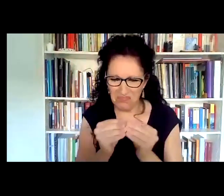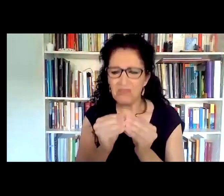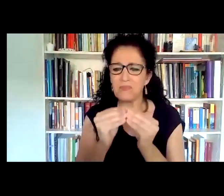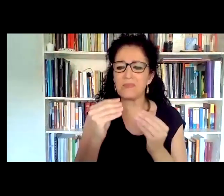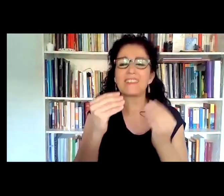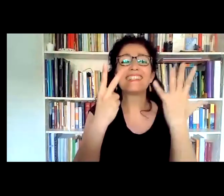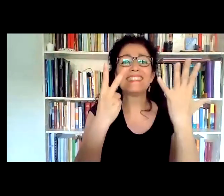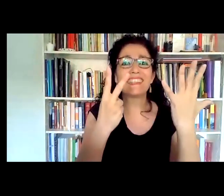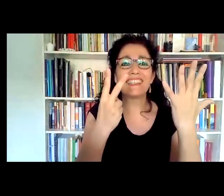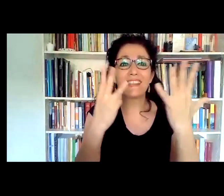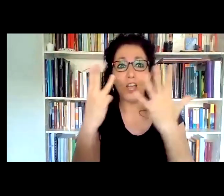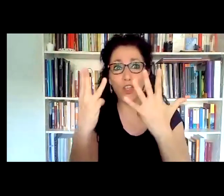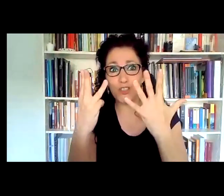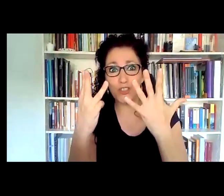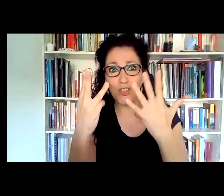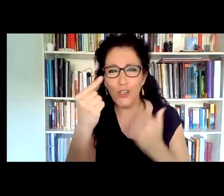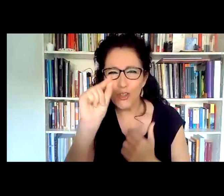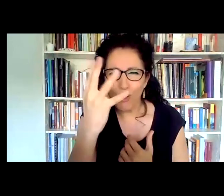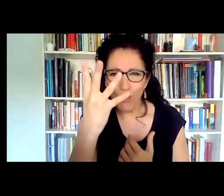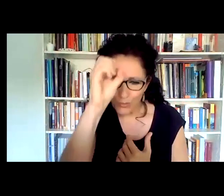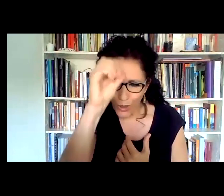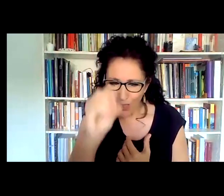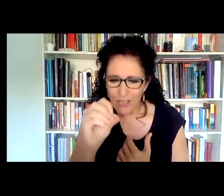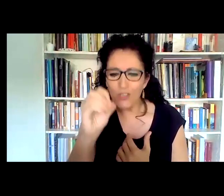literatura, podemos destacar que el